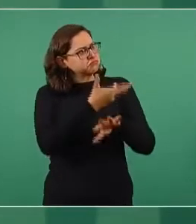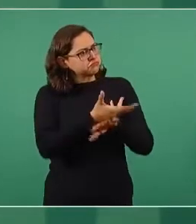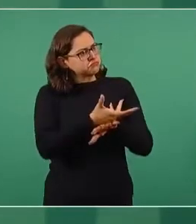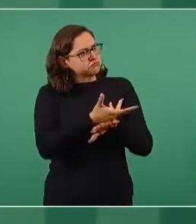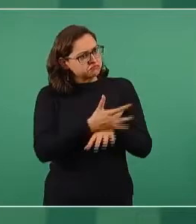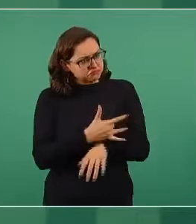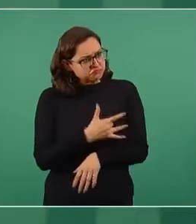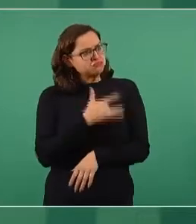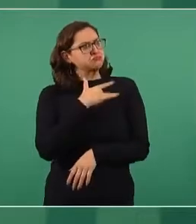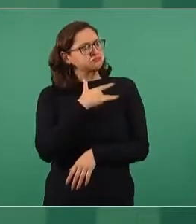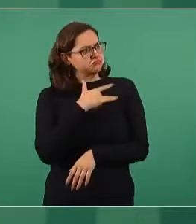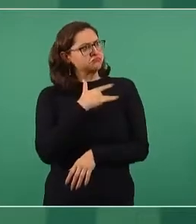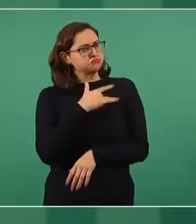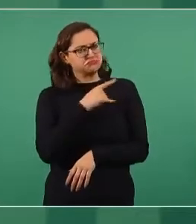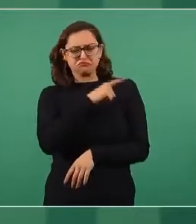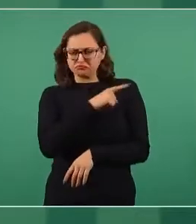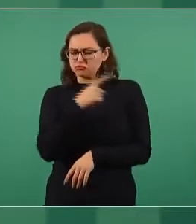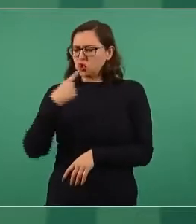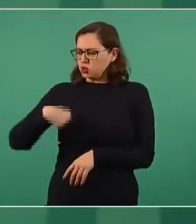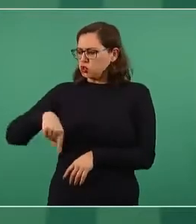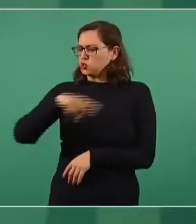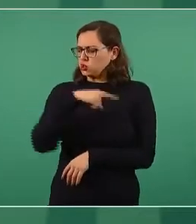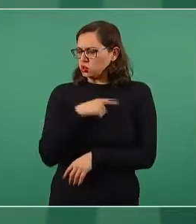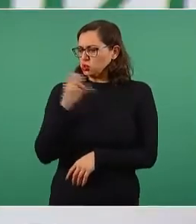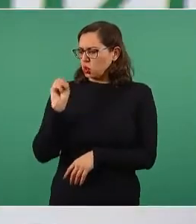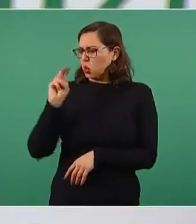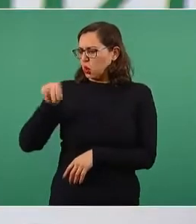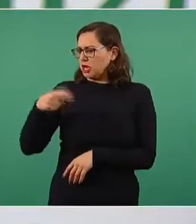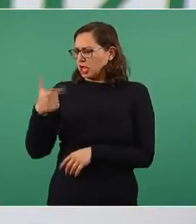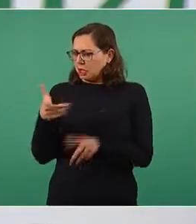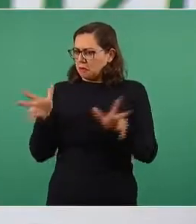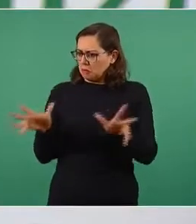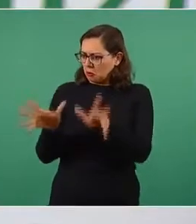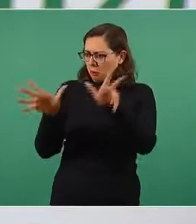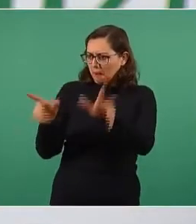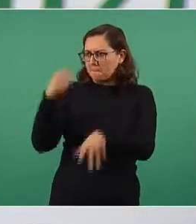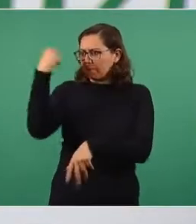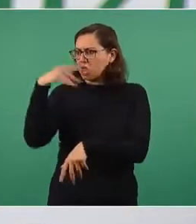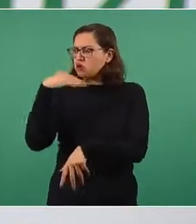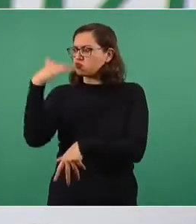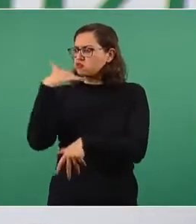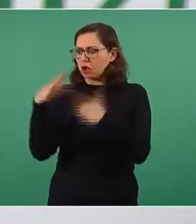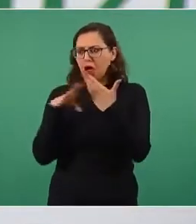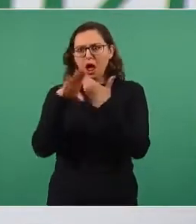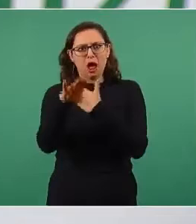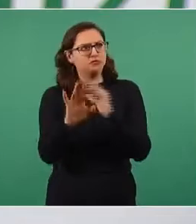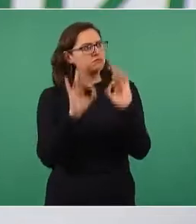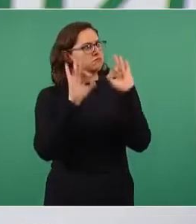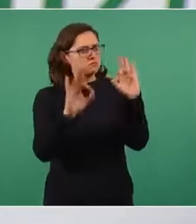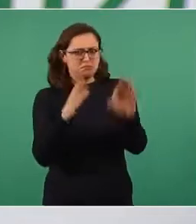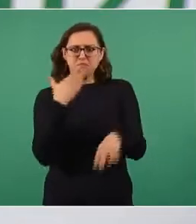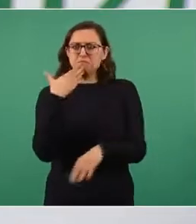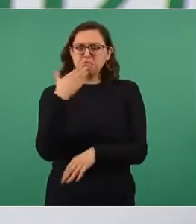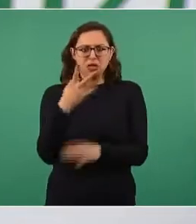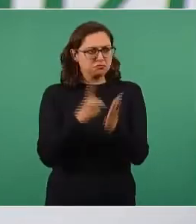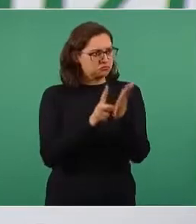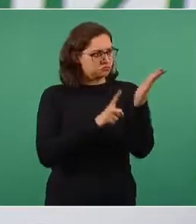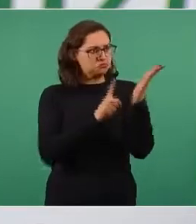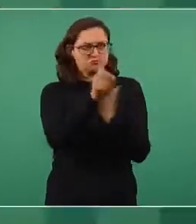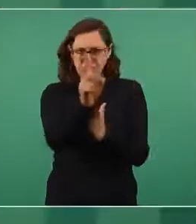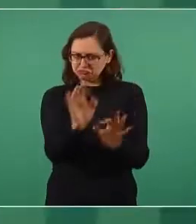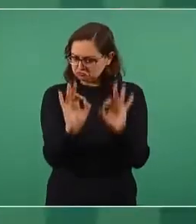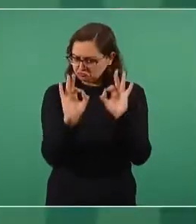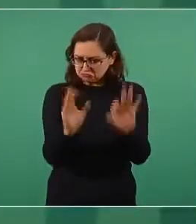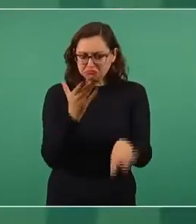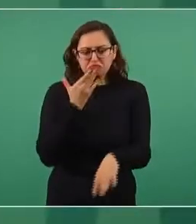decir nosotros vamos a promover con las organizaciones esta causa, pues están en su derecho. Nosotros eso no lo vamos a cuestionar.